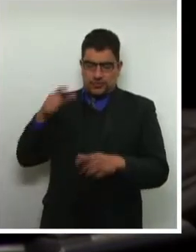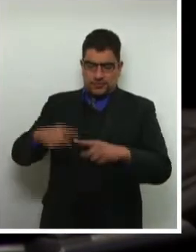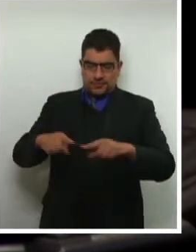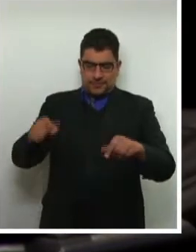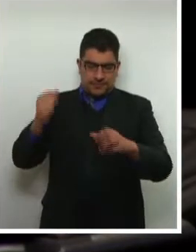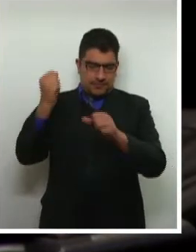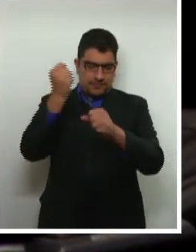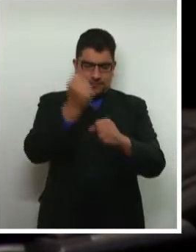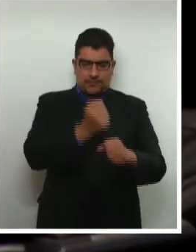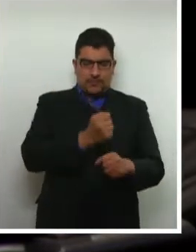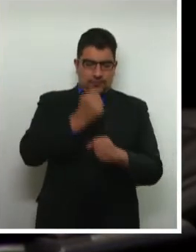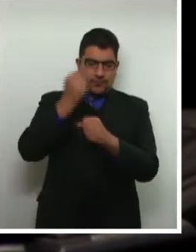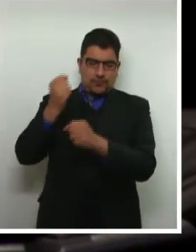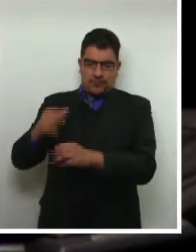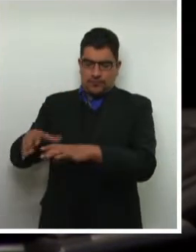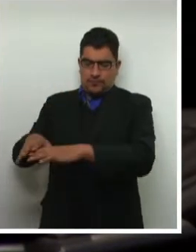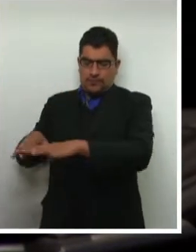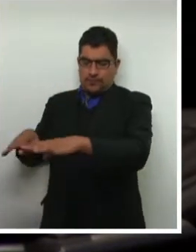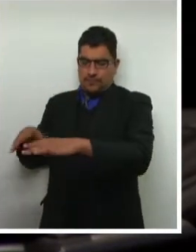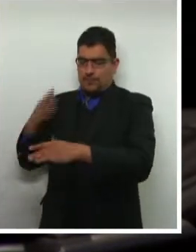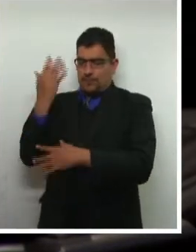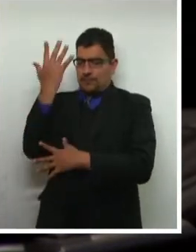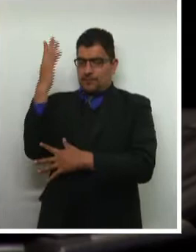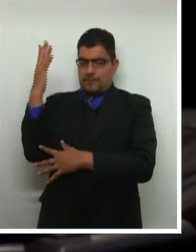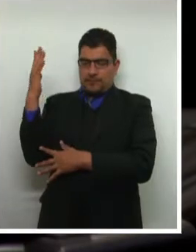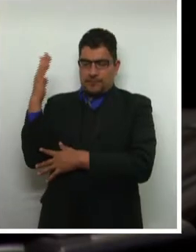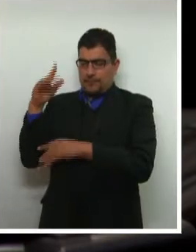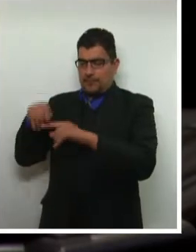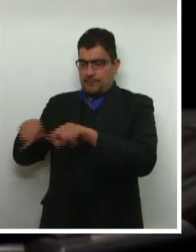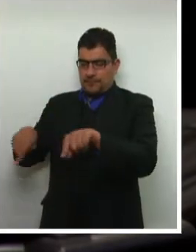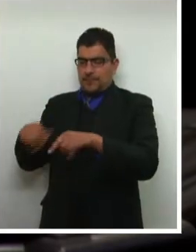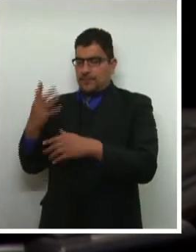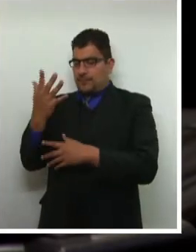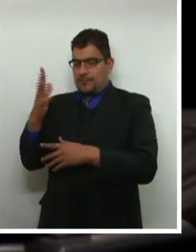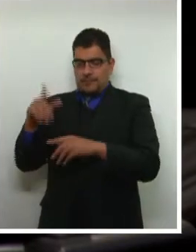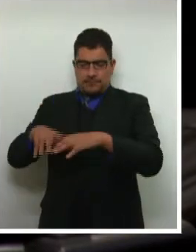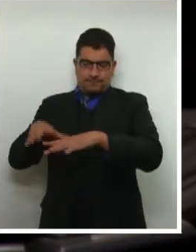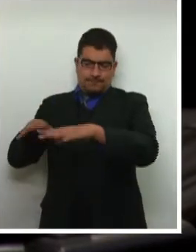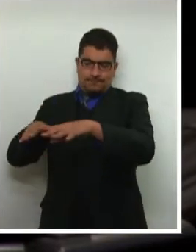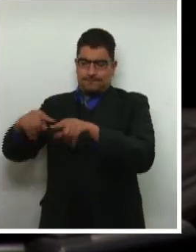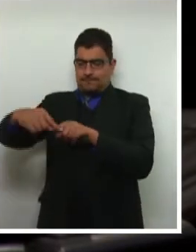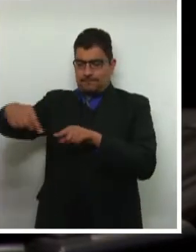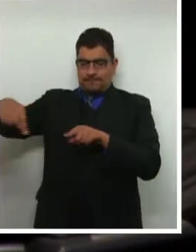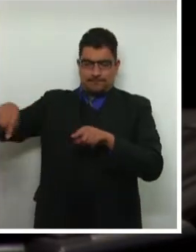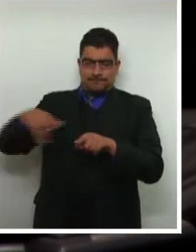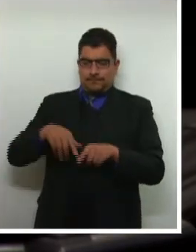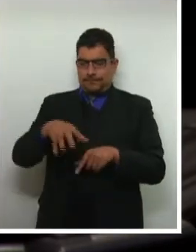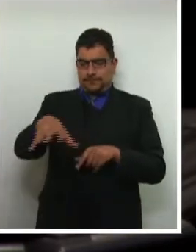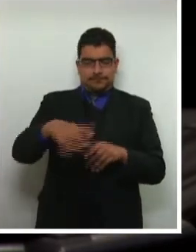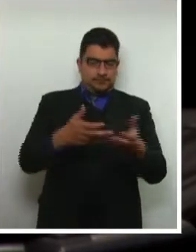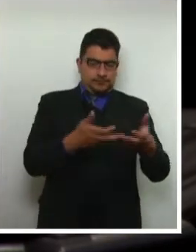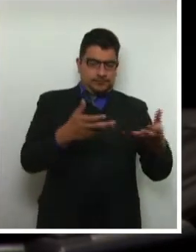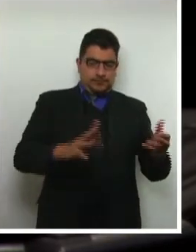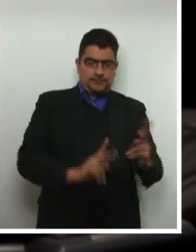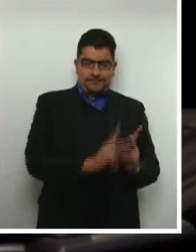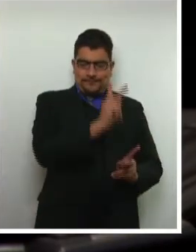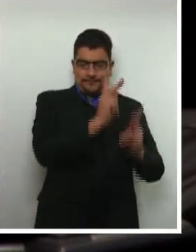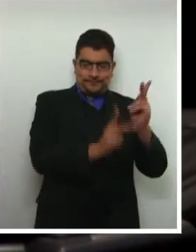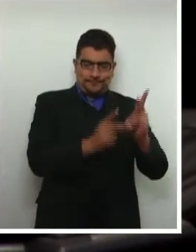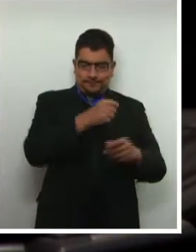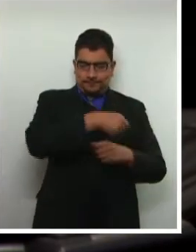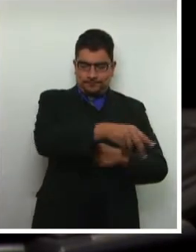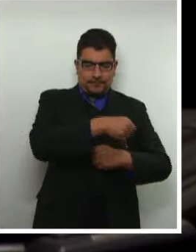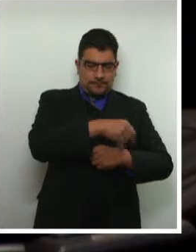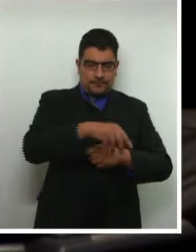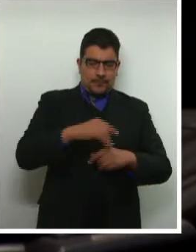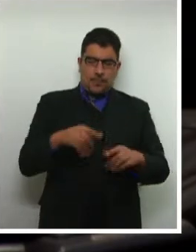chinampas, a sus jardines flotantes y en muchos de los casos son tierra de cultivo.